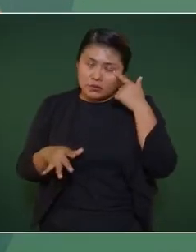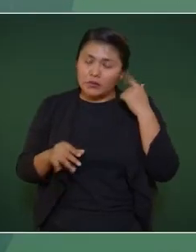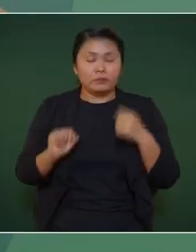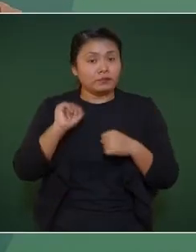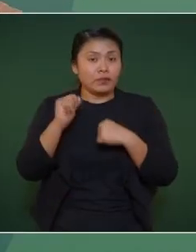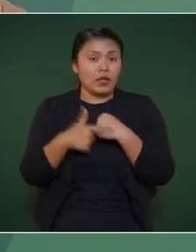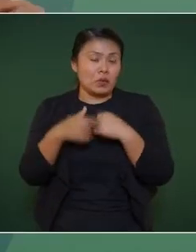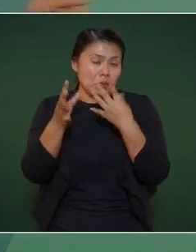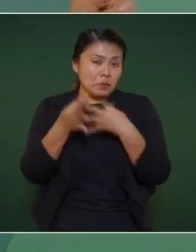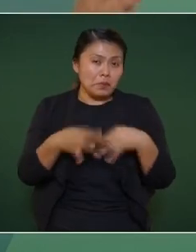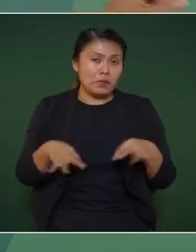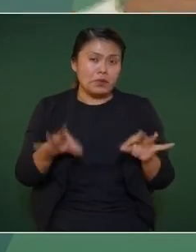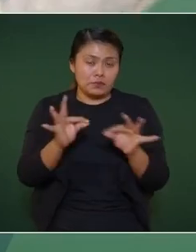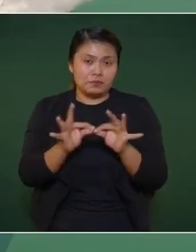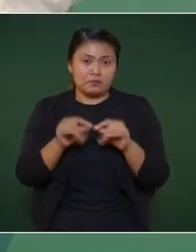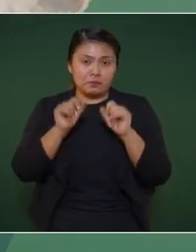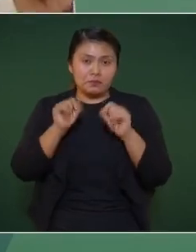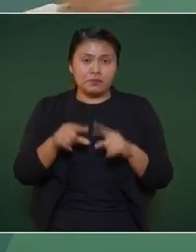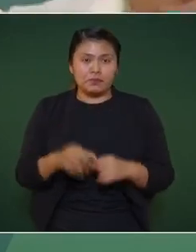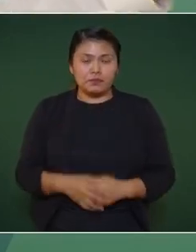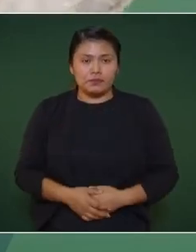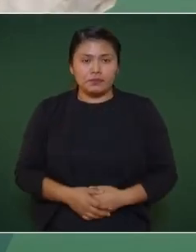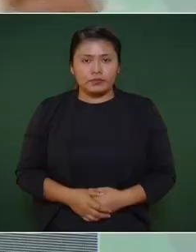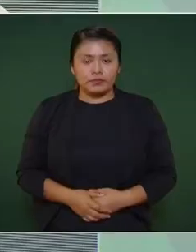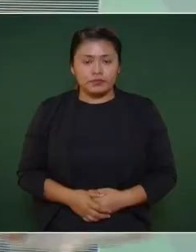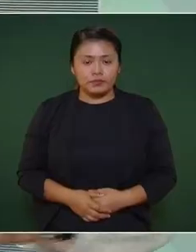antes de que se